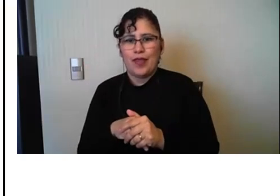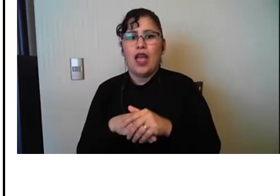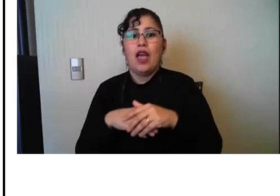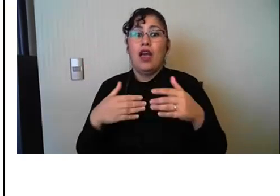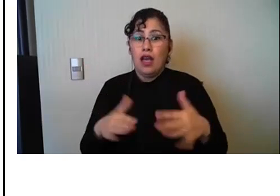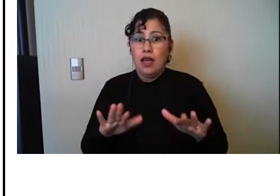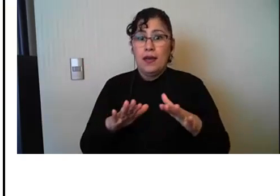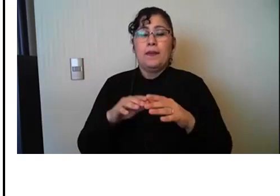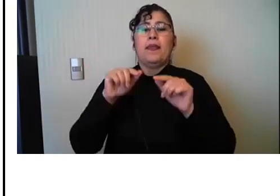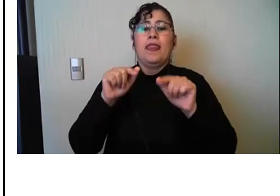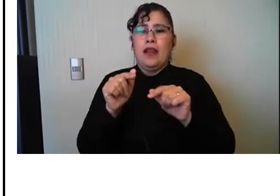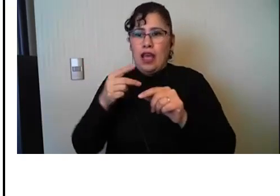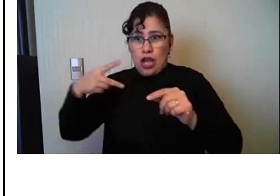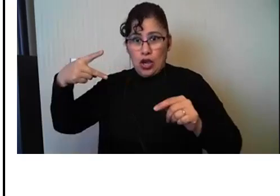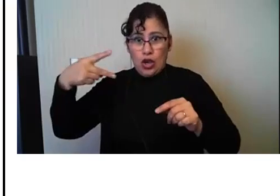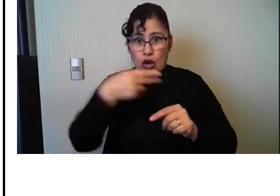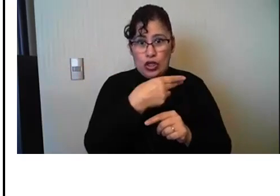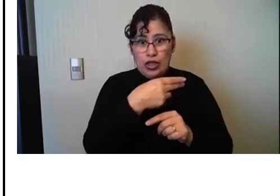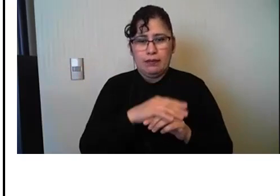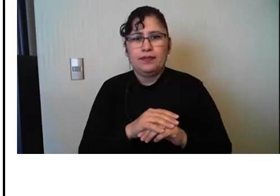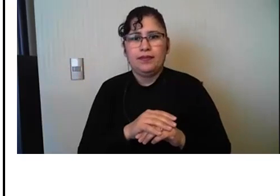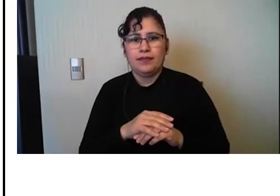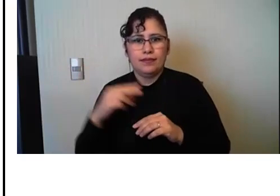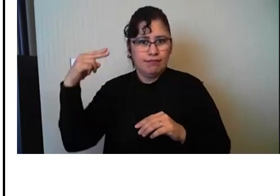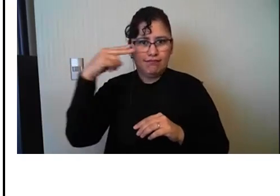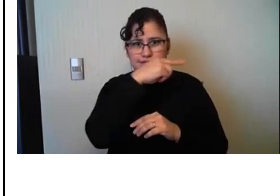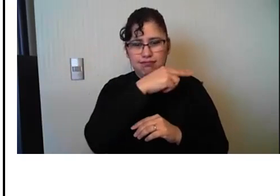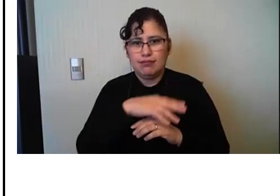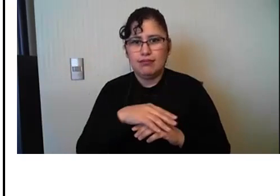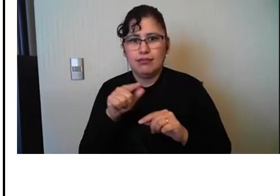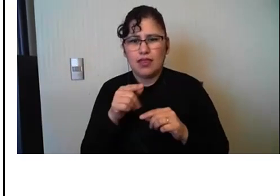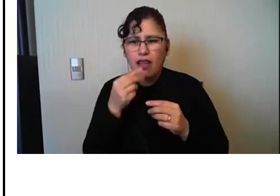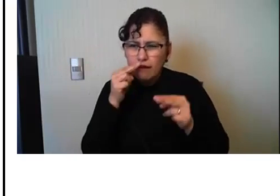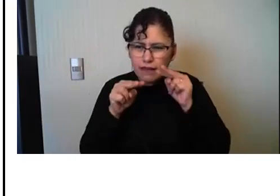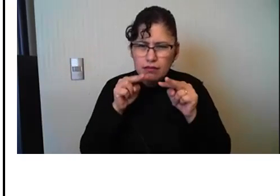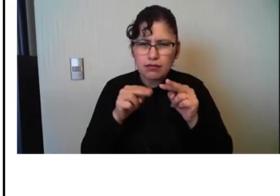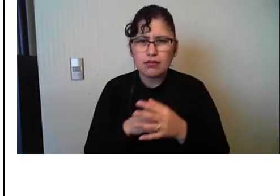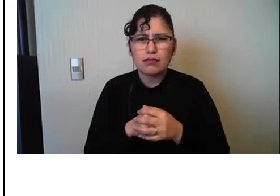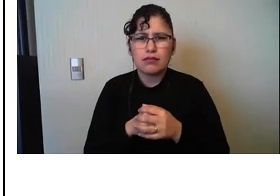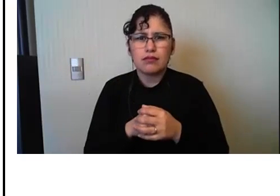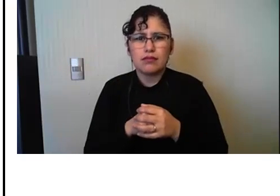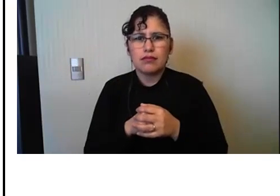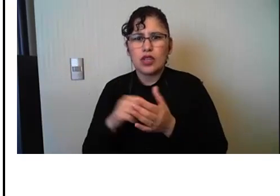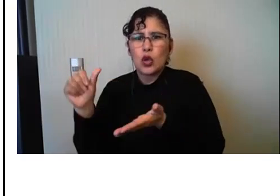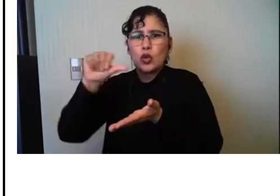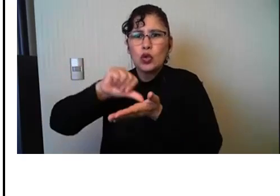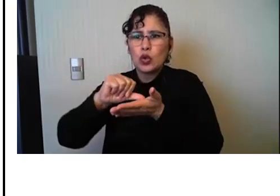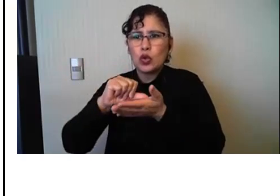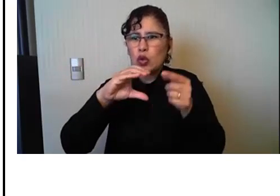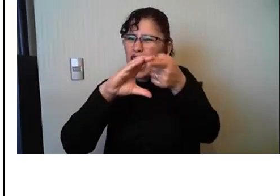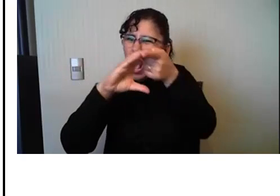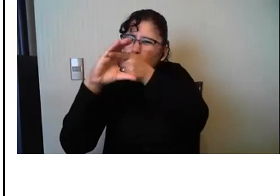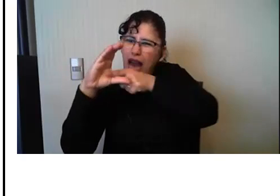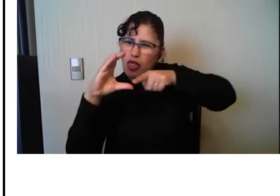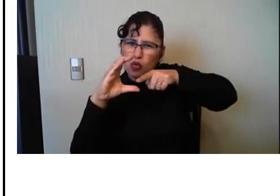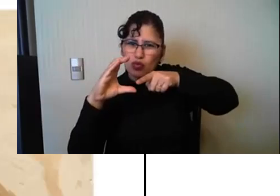Luego, en un corte de tipo transversal, vamos a encontrar parte del núcleo caudado aquí y